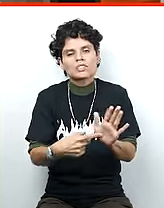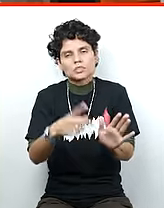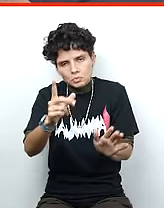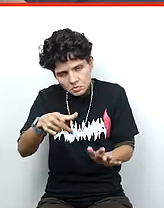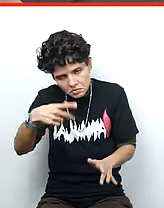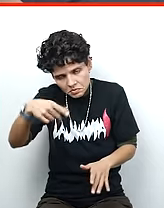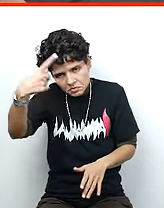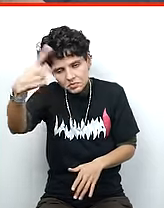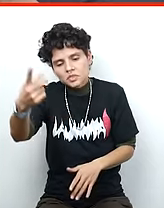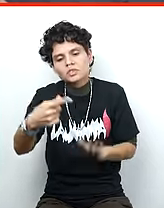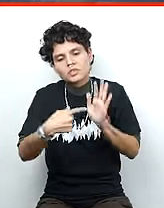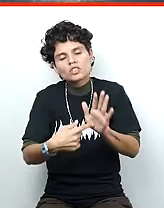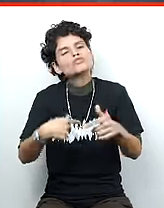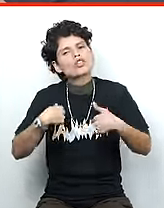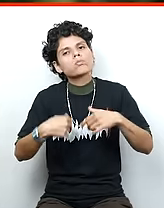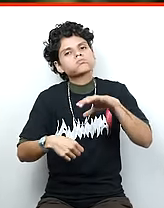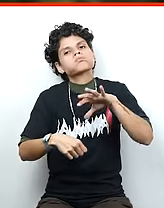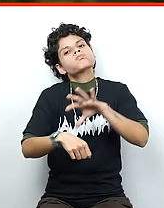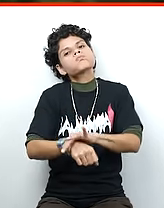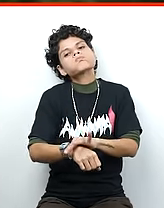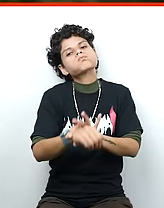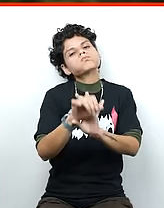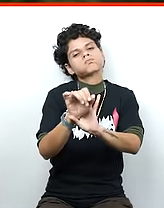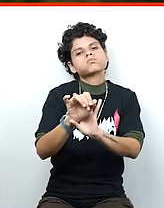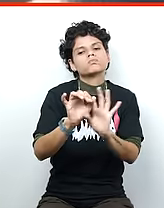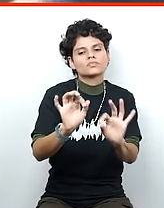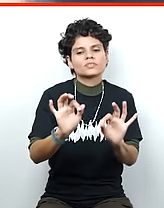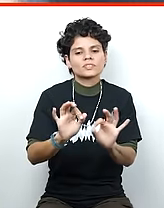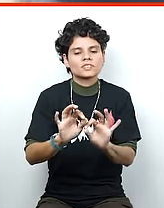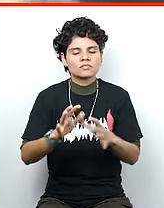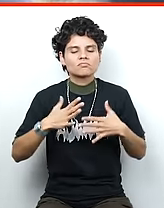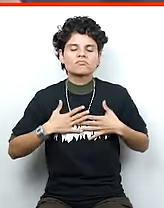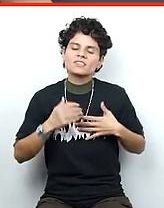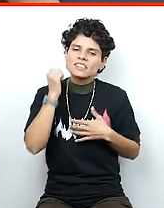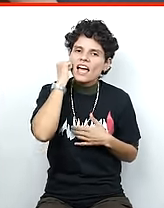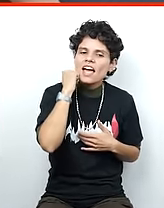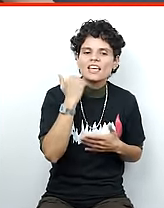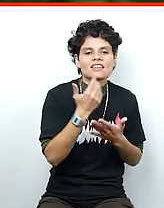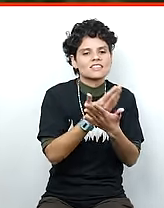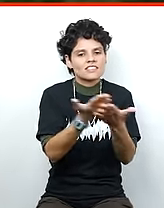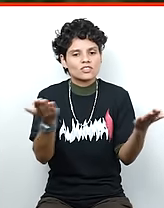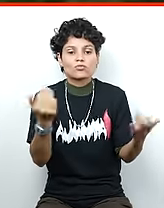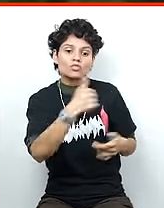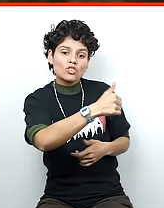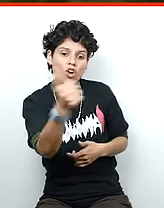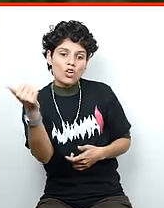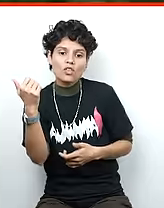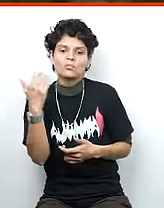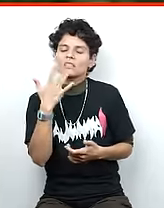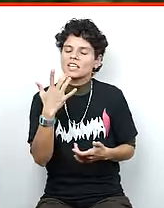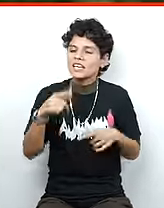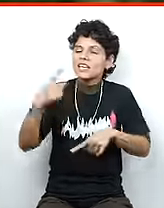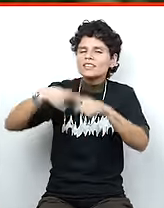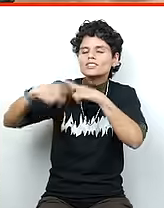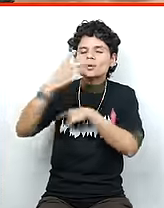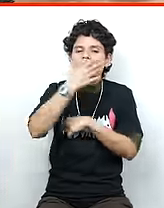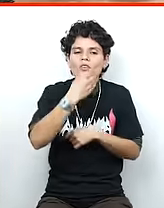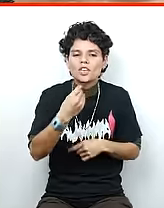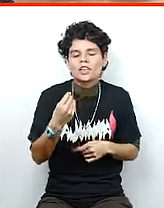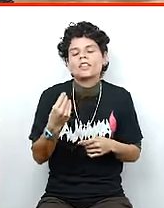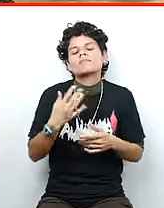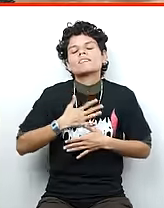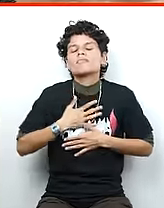el show que voy a hacer la va a tener en la puerta. Eso, hermano. Con el Meoki. El cariño de todos nosotros, porque la anécdota es bonita